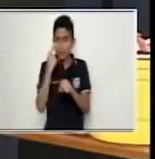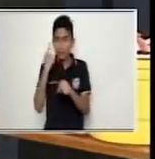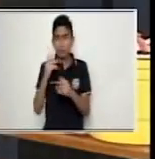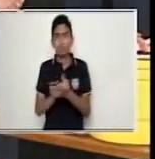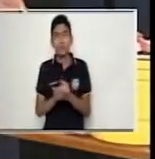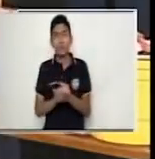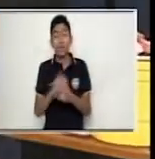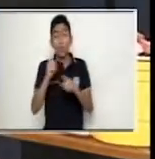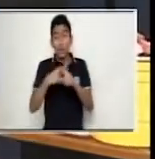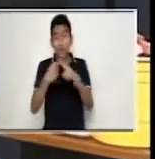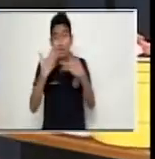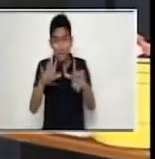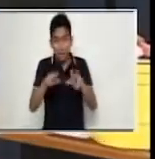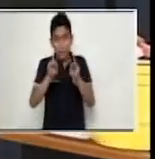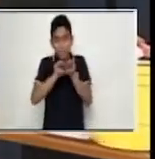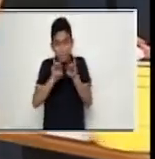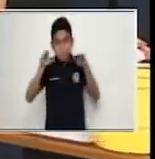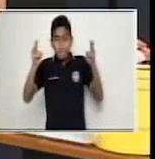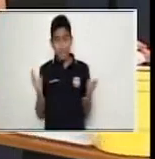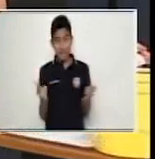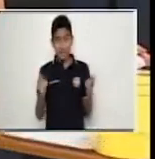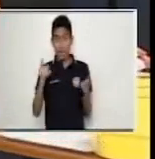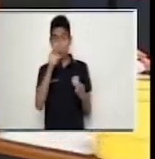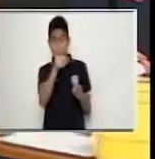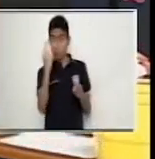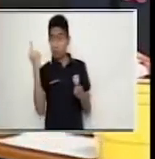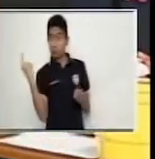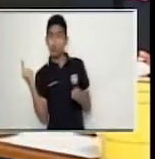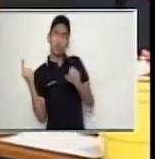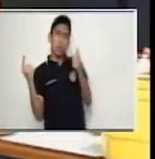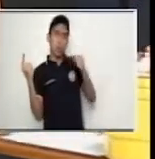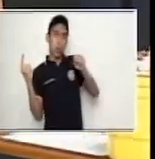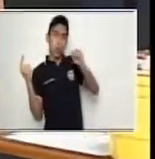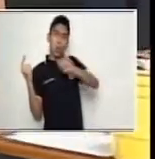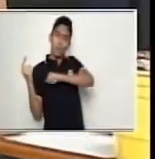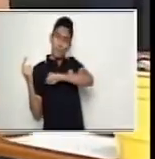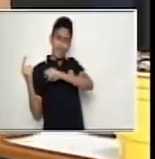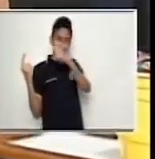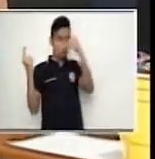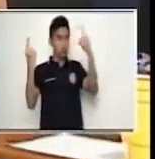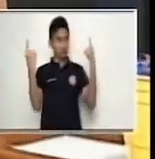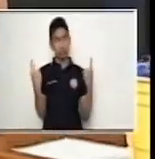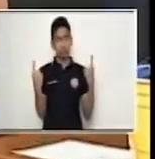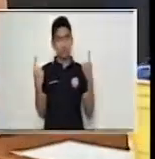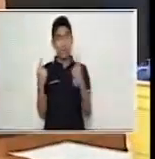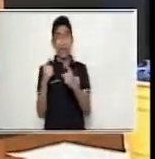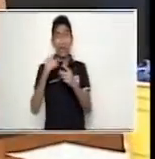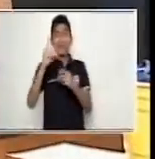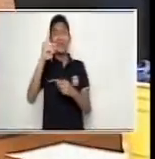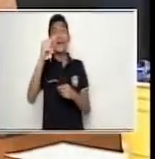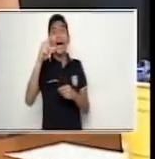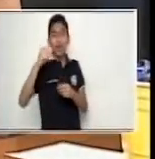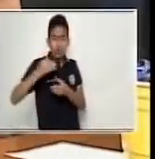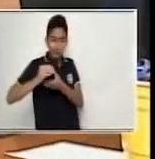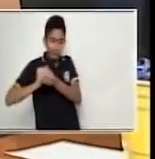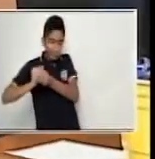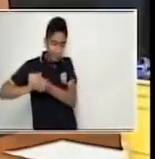Al estar los jugadores acá, lanzaremos el dado. Muy bien, tenemos